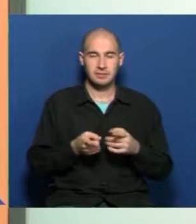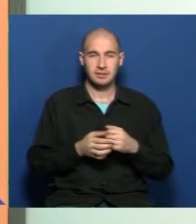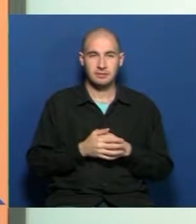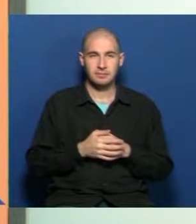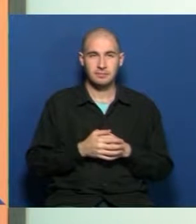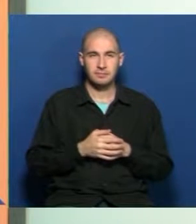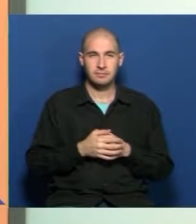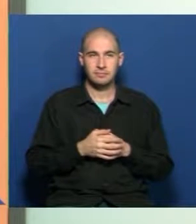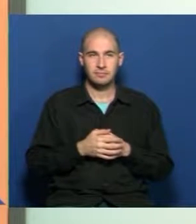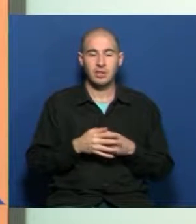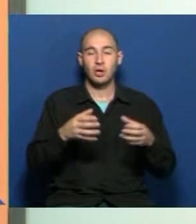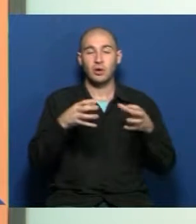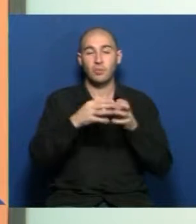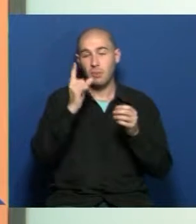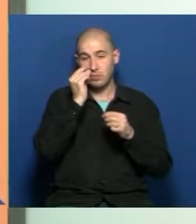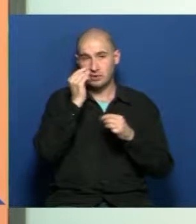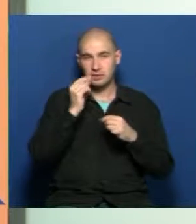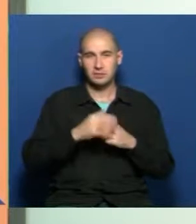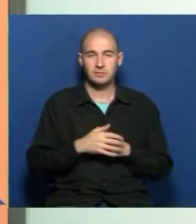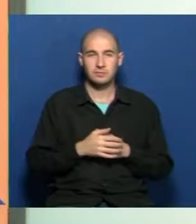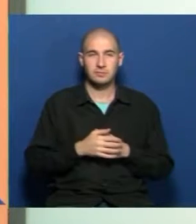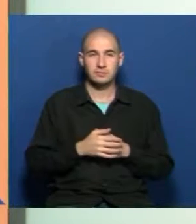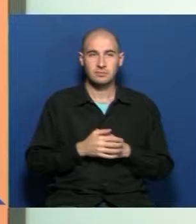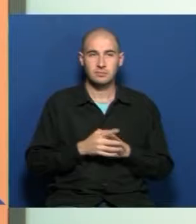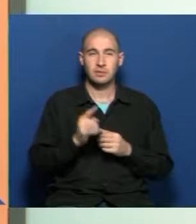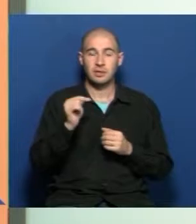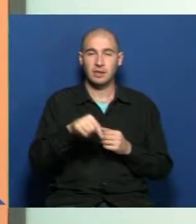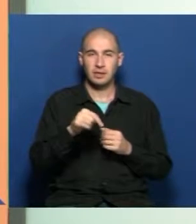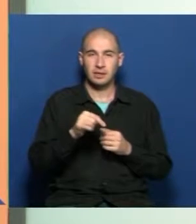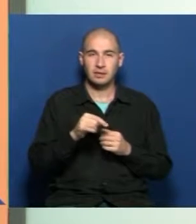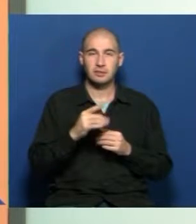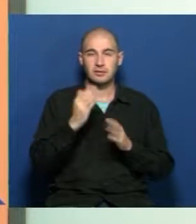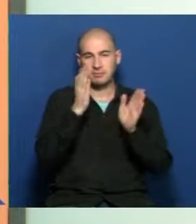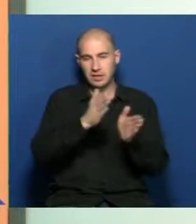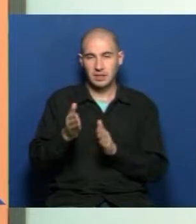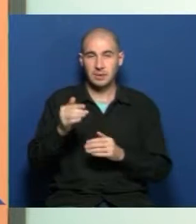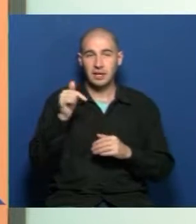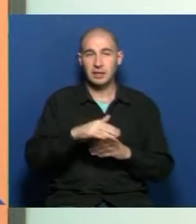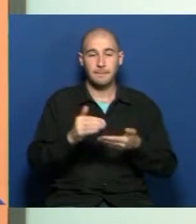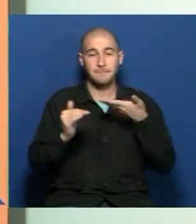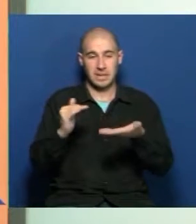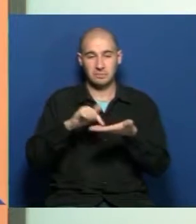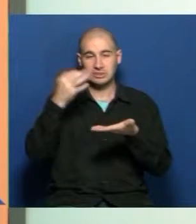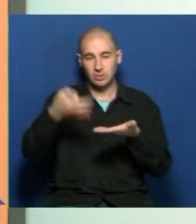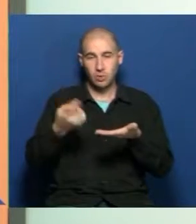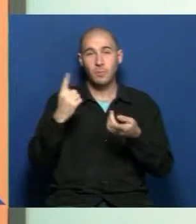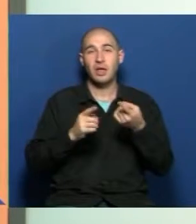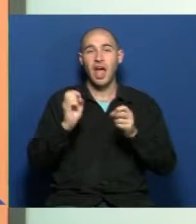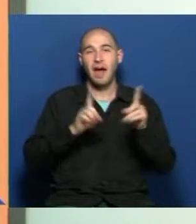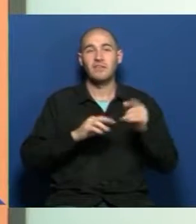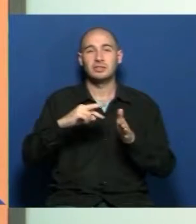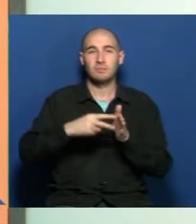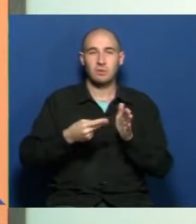que cada agrupación política vea en esto su esquema, asegurando el piso, porque a veces hemos tenido